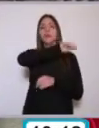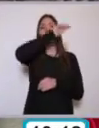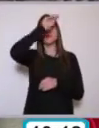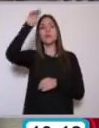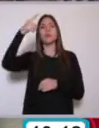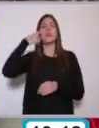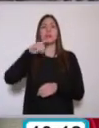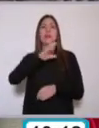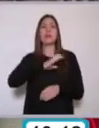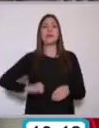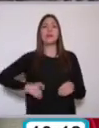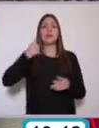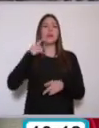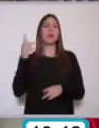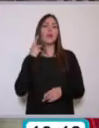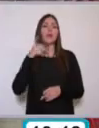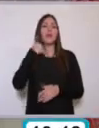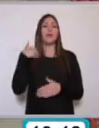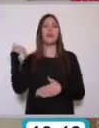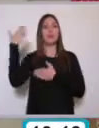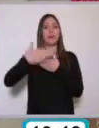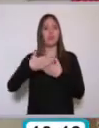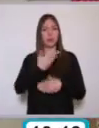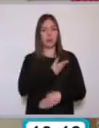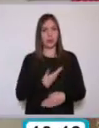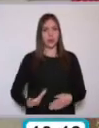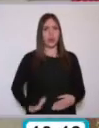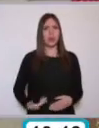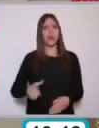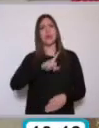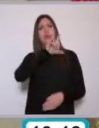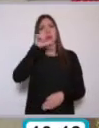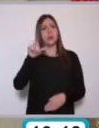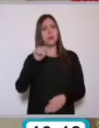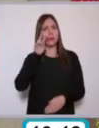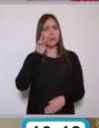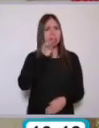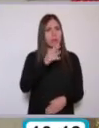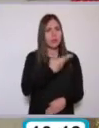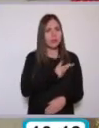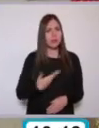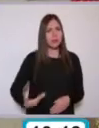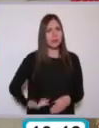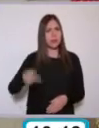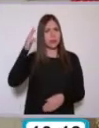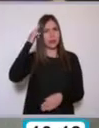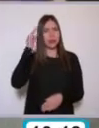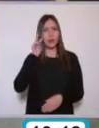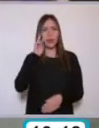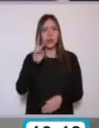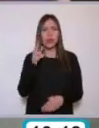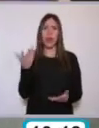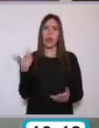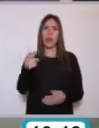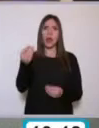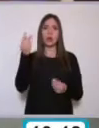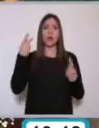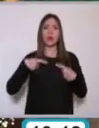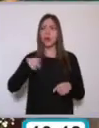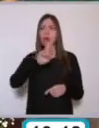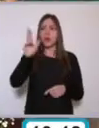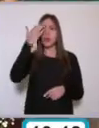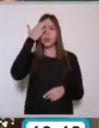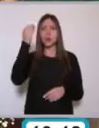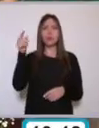las elecciones y Díaz dice, no, ese chaparrito está ganando mucha popularidad, métanmelo a la cárcel en San Luis Potosí. ¿Qué?